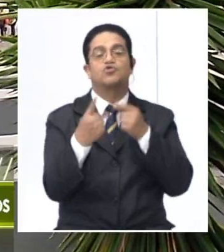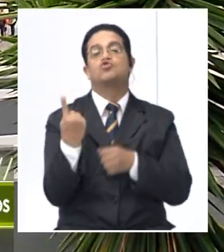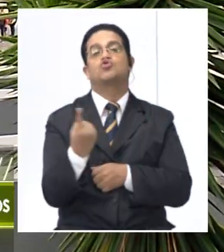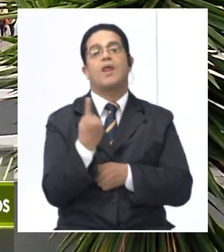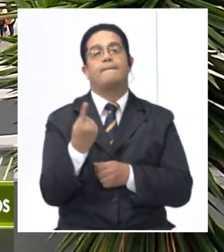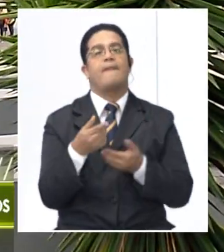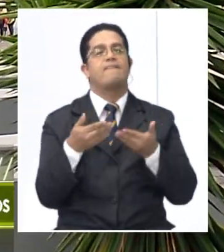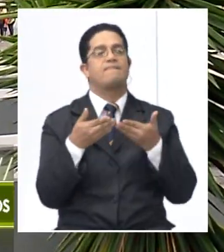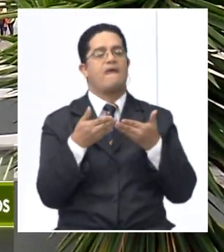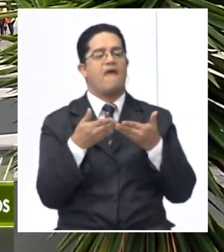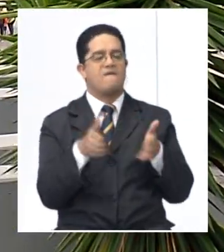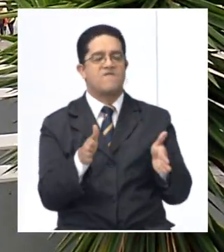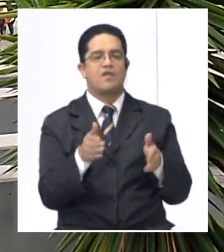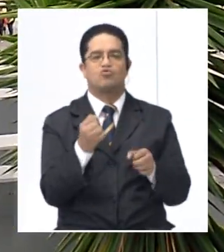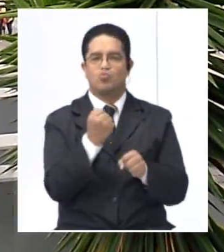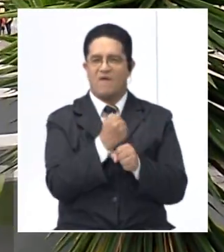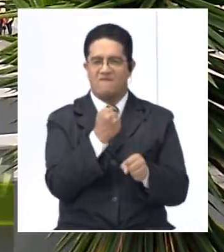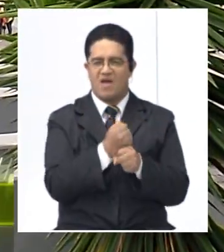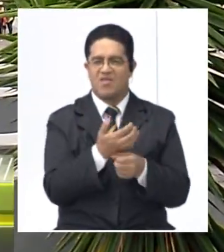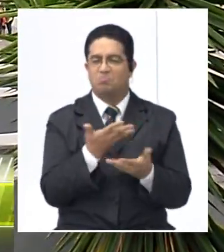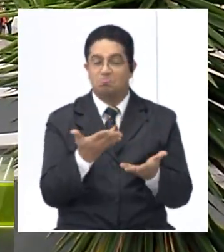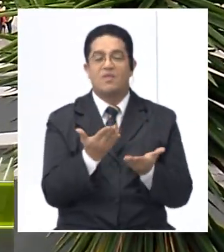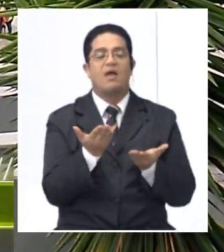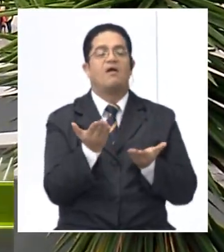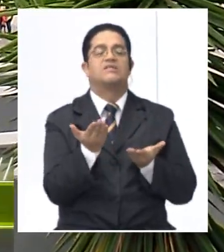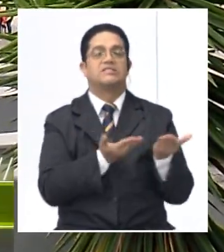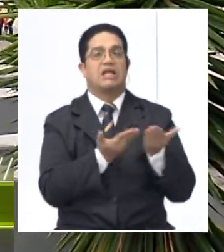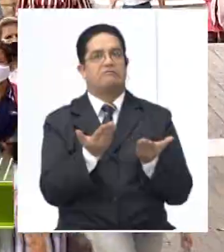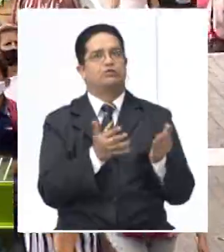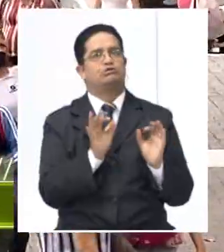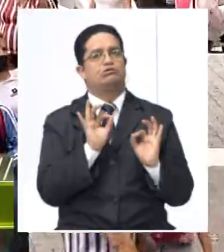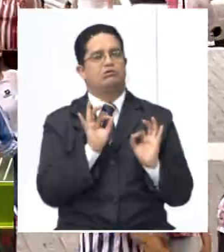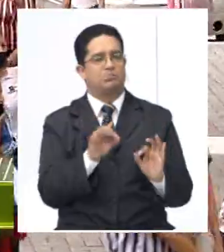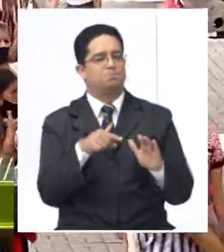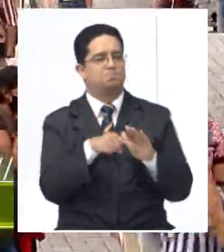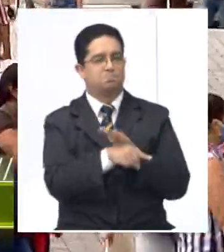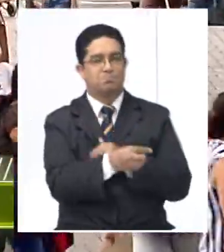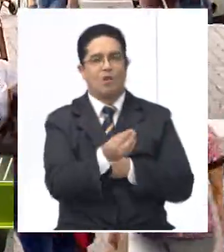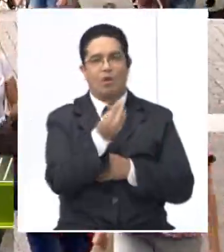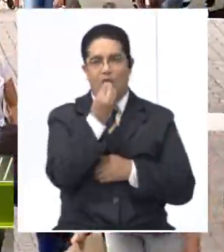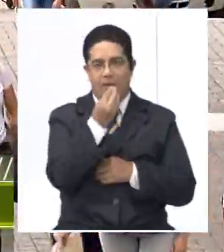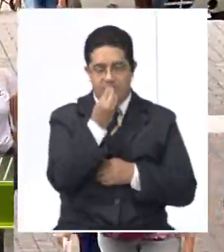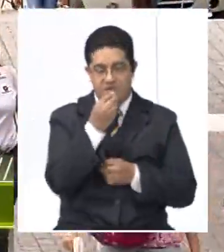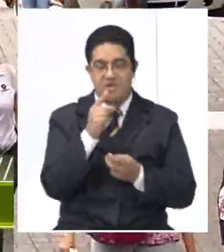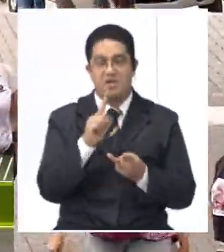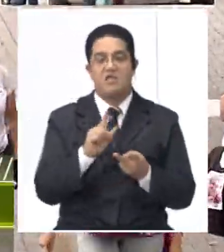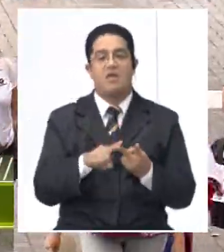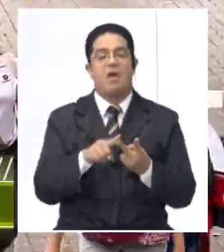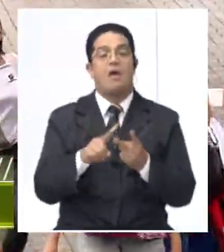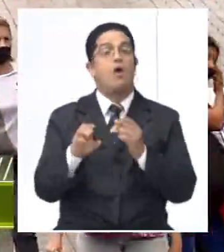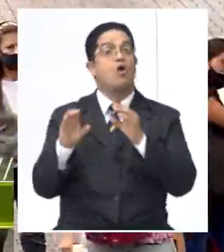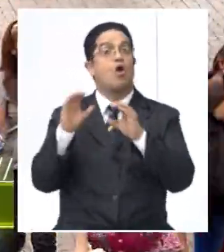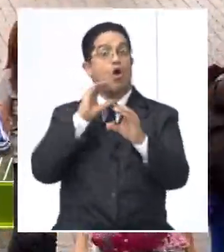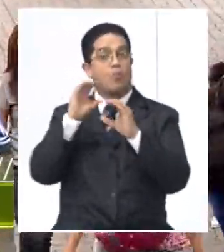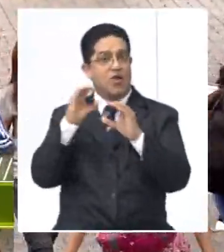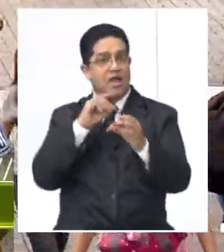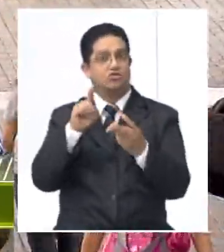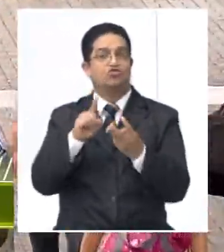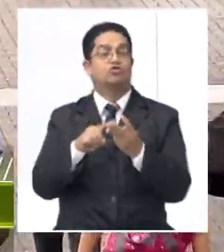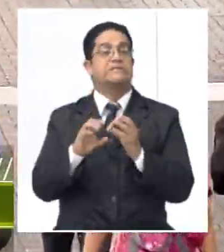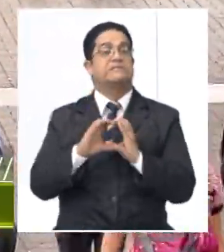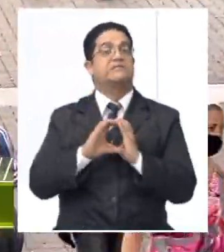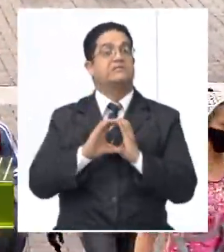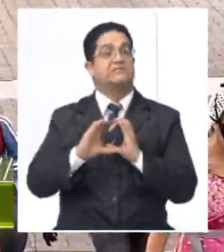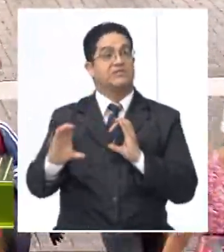aquellos sectores que forman parte de los servicios esenciales como alimentación, comunicación,